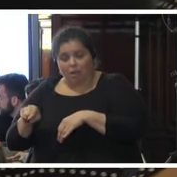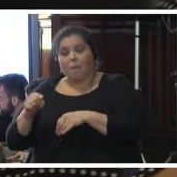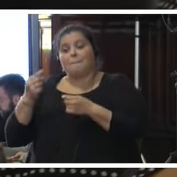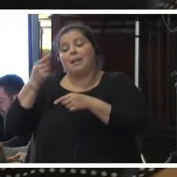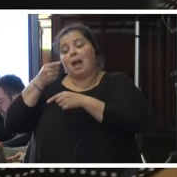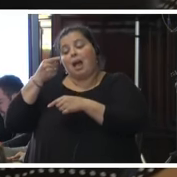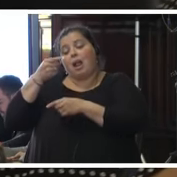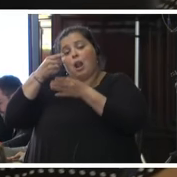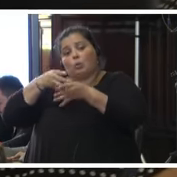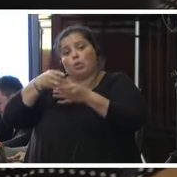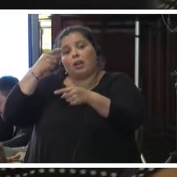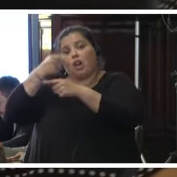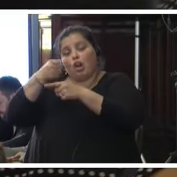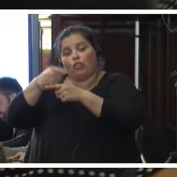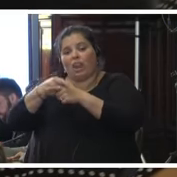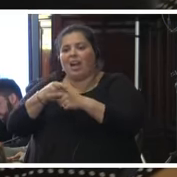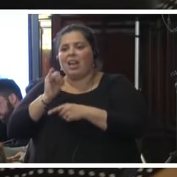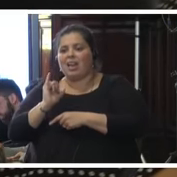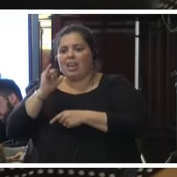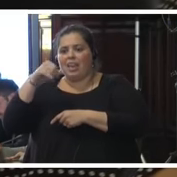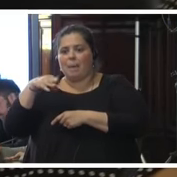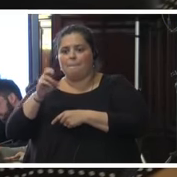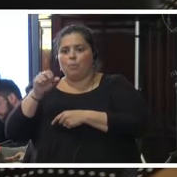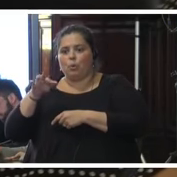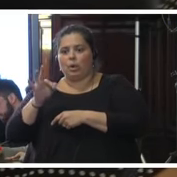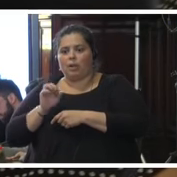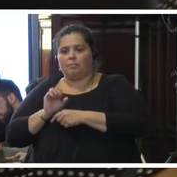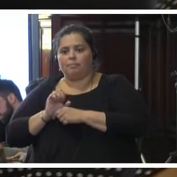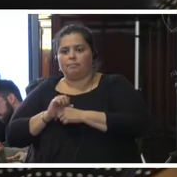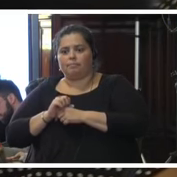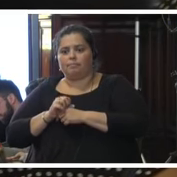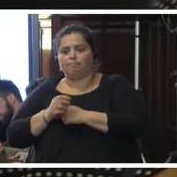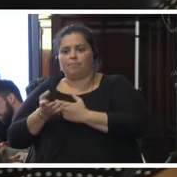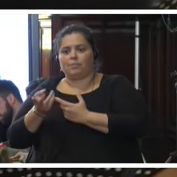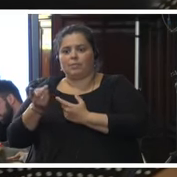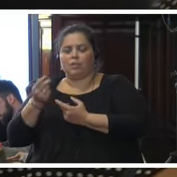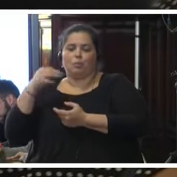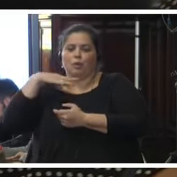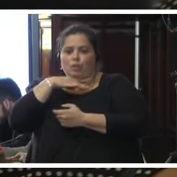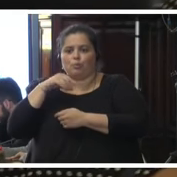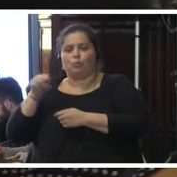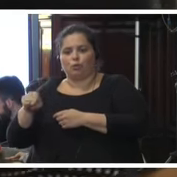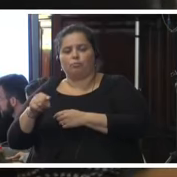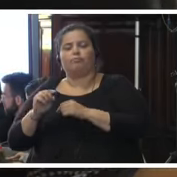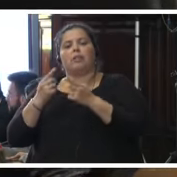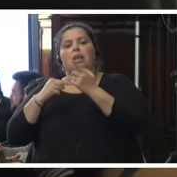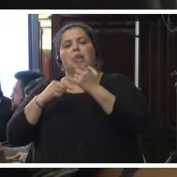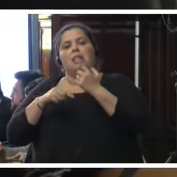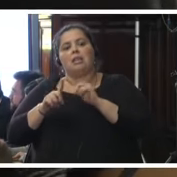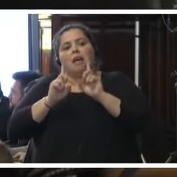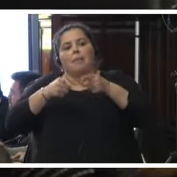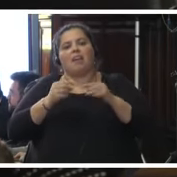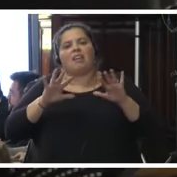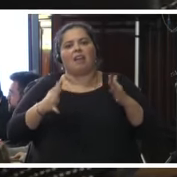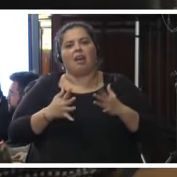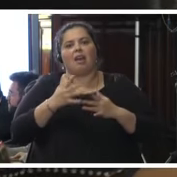la impunidad de las graves violaciones de derechos humanos que ustedes han venido a denunciar en esta audiencia. Y en relación